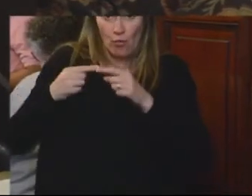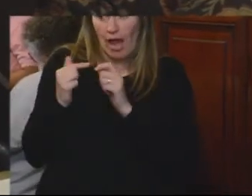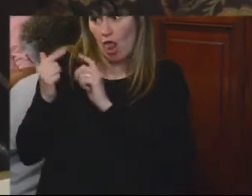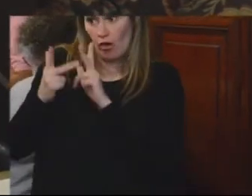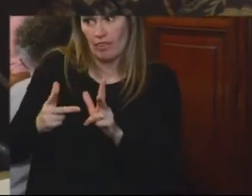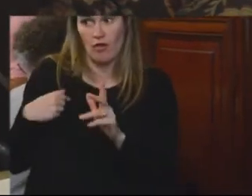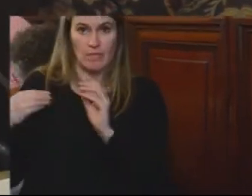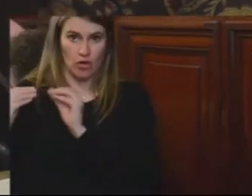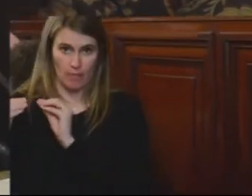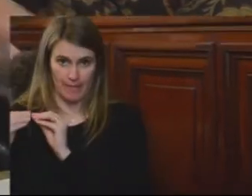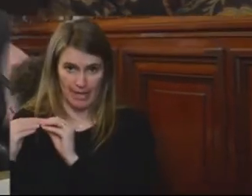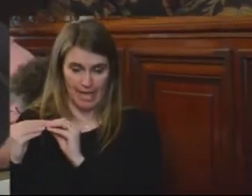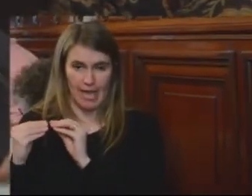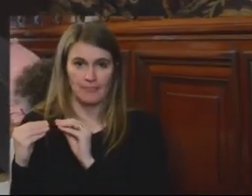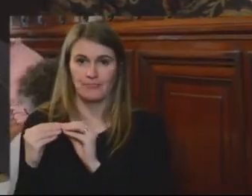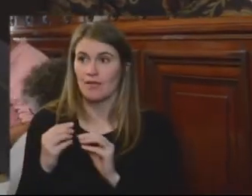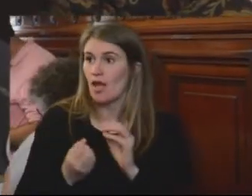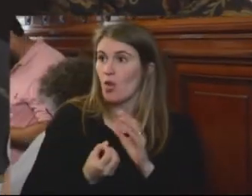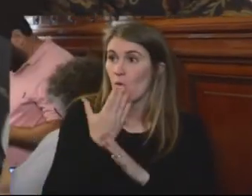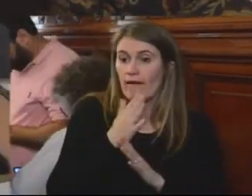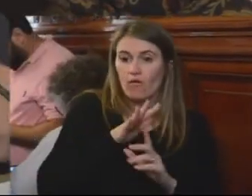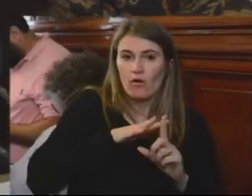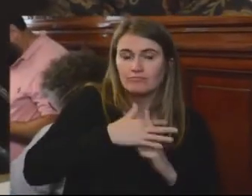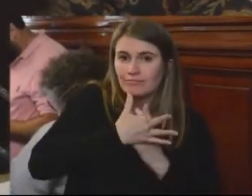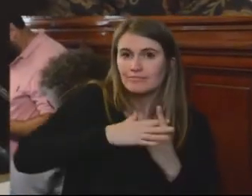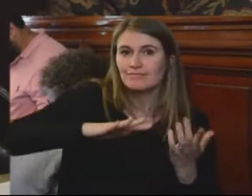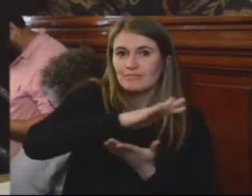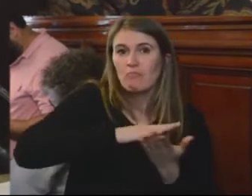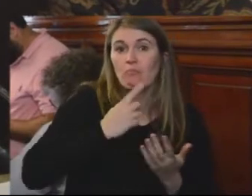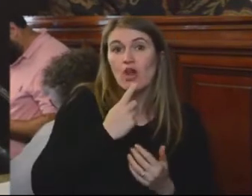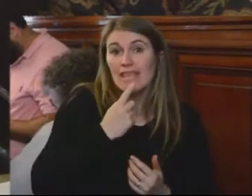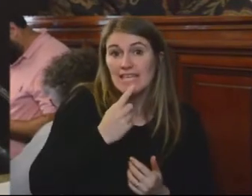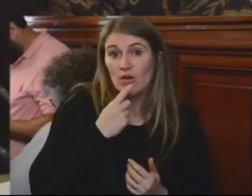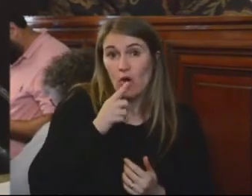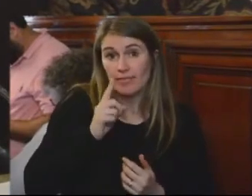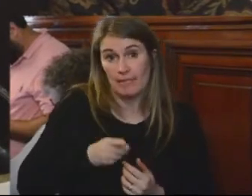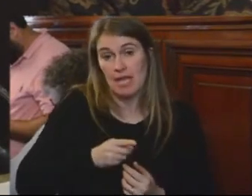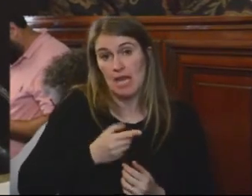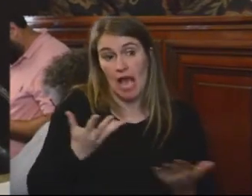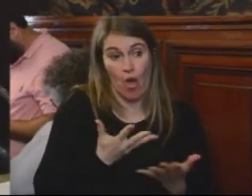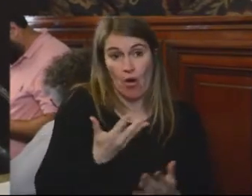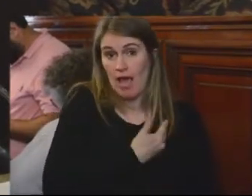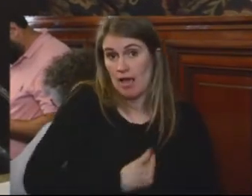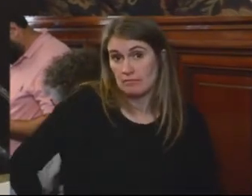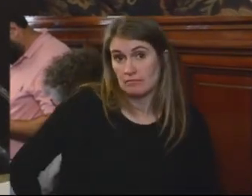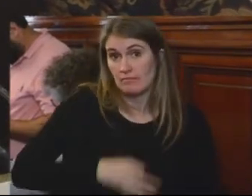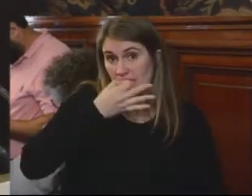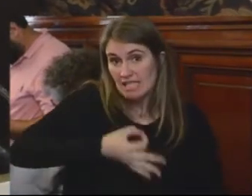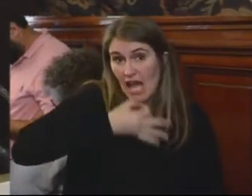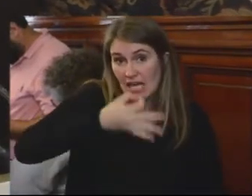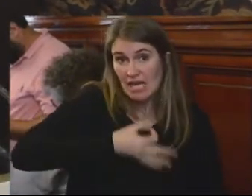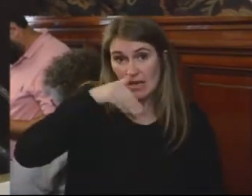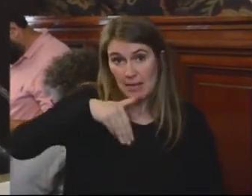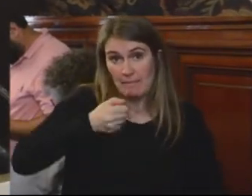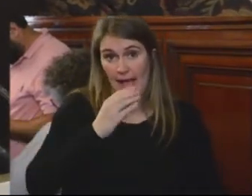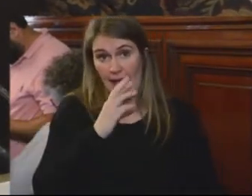en el nuevo contexto político el nuevo contexto político perdón y los mensajes del gobierno nacional también tuvieron eco en decisiones de